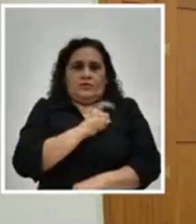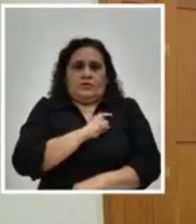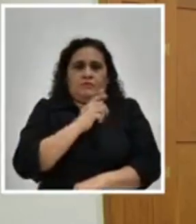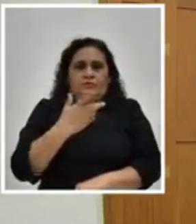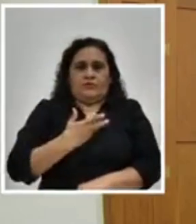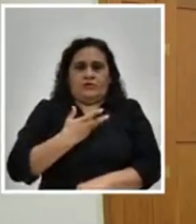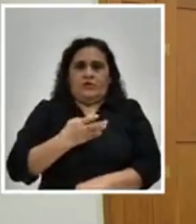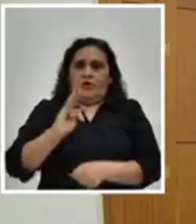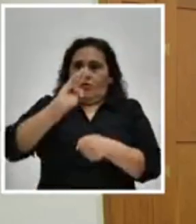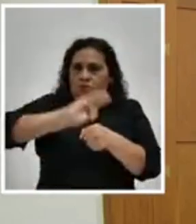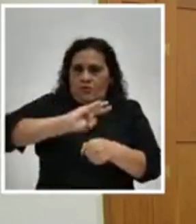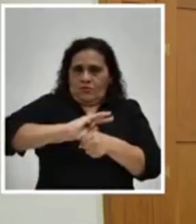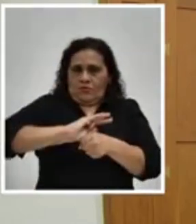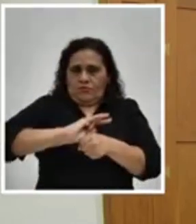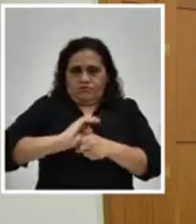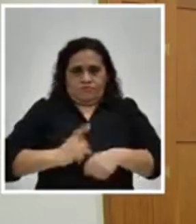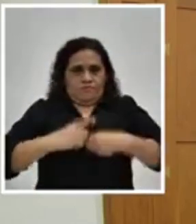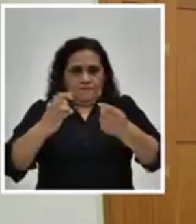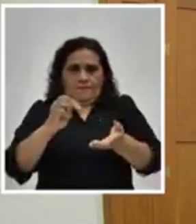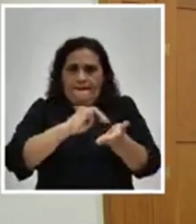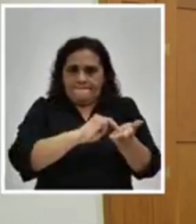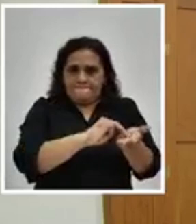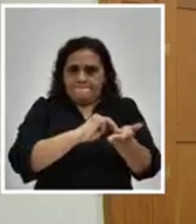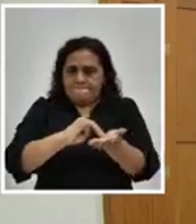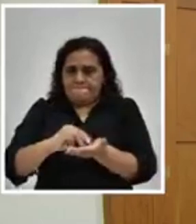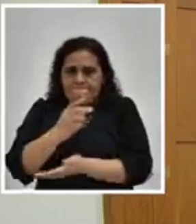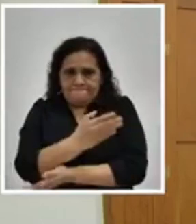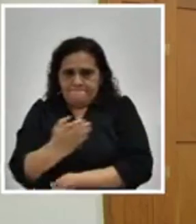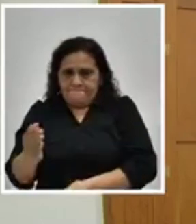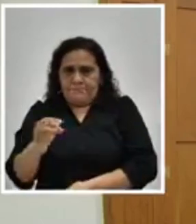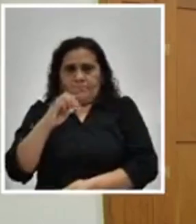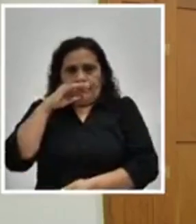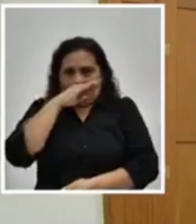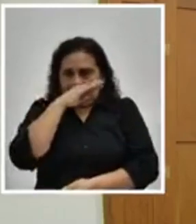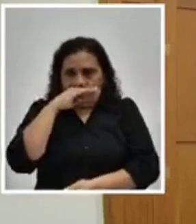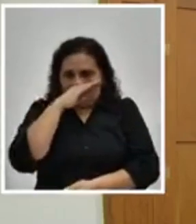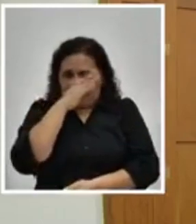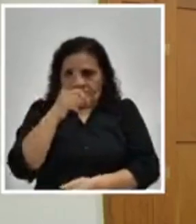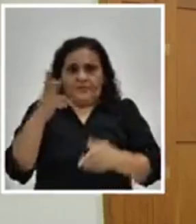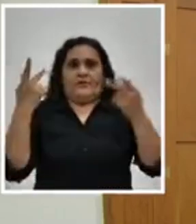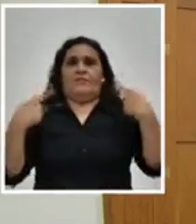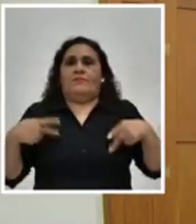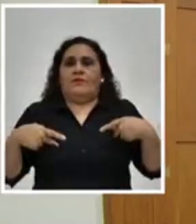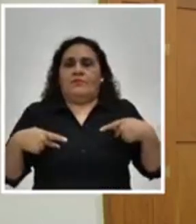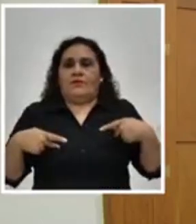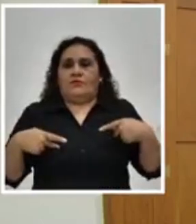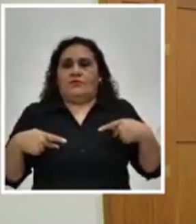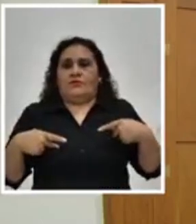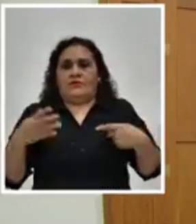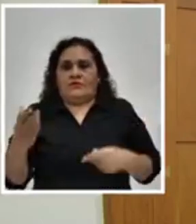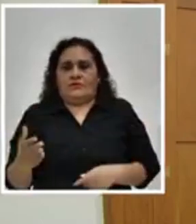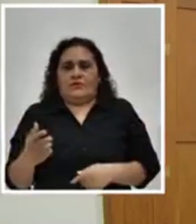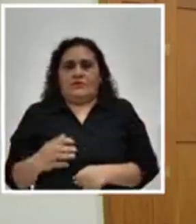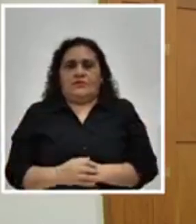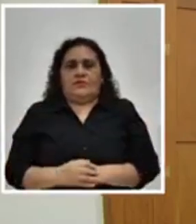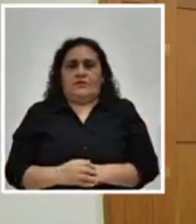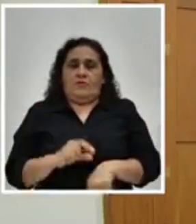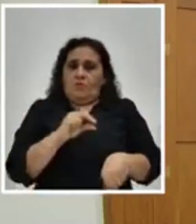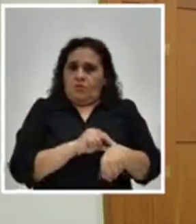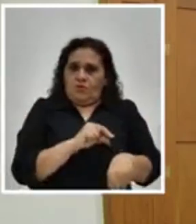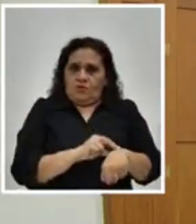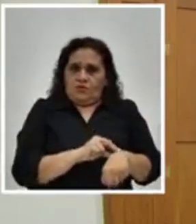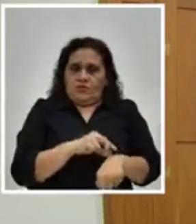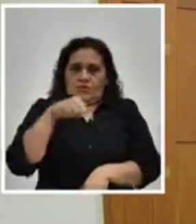farmacia en la cual se entregan medicamentos de manera gratuita para las personas que asistan a consultas médicas aquí en